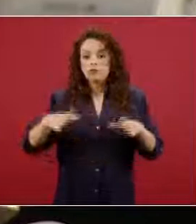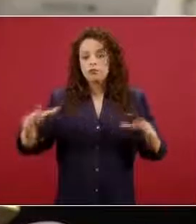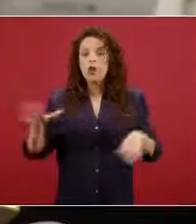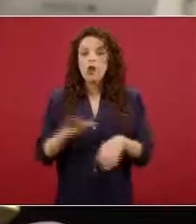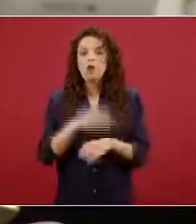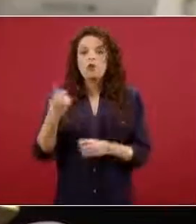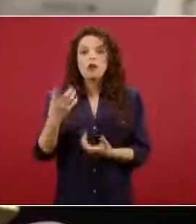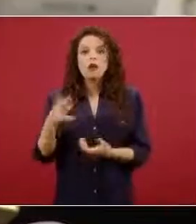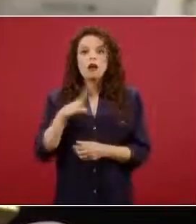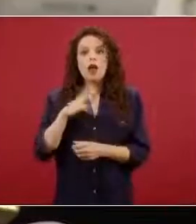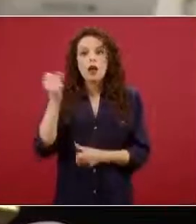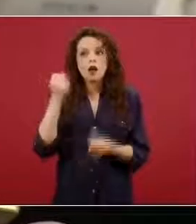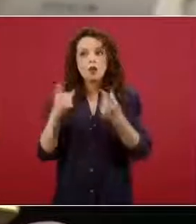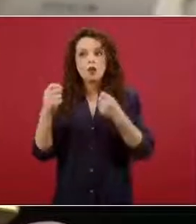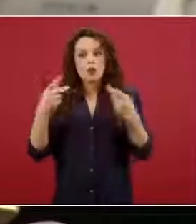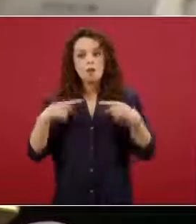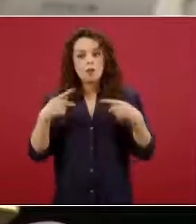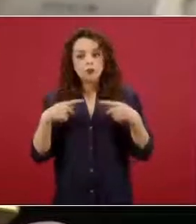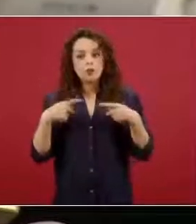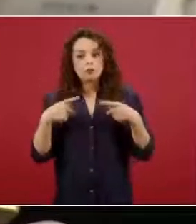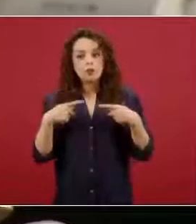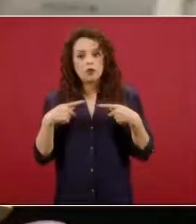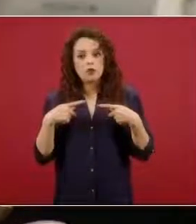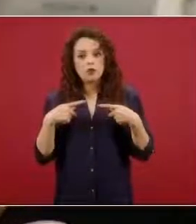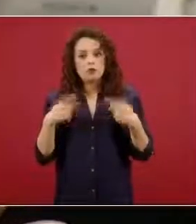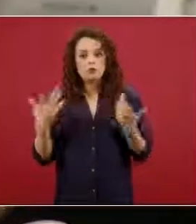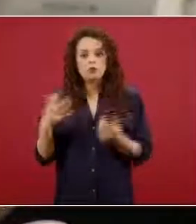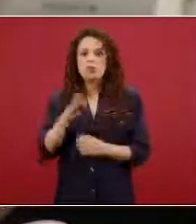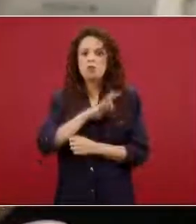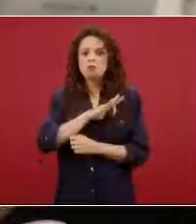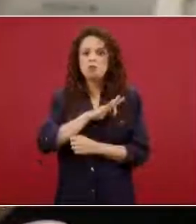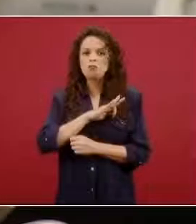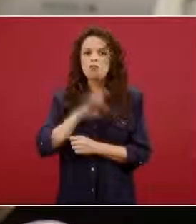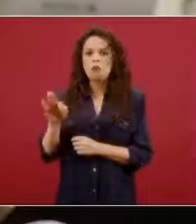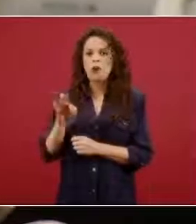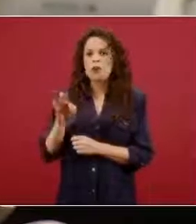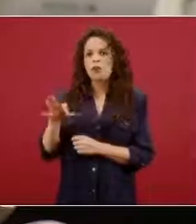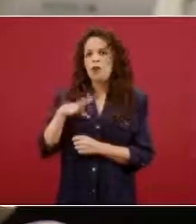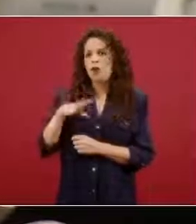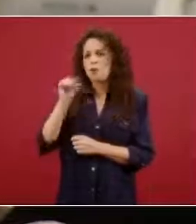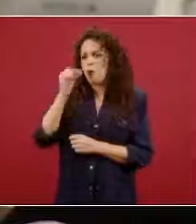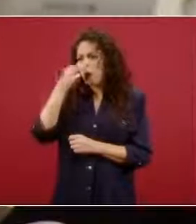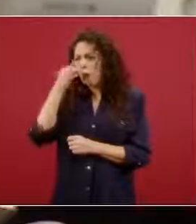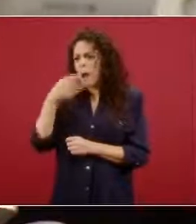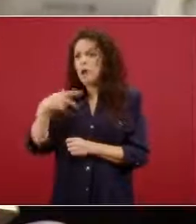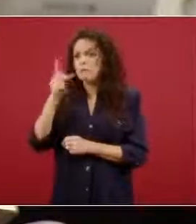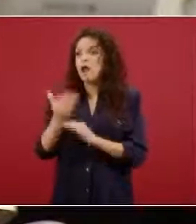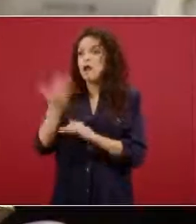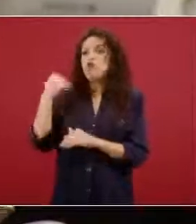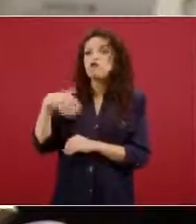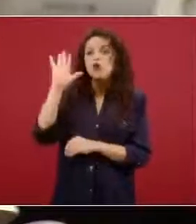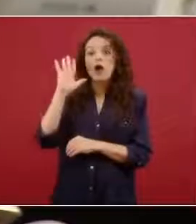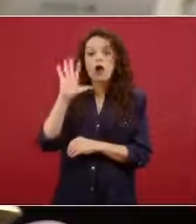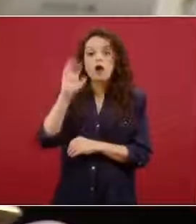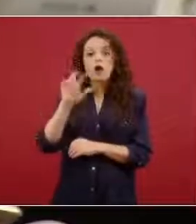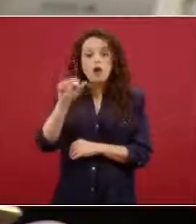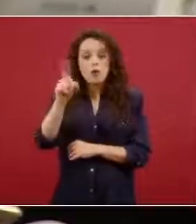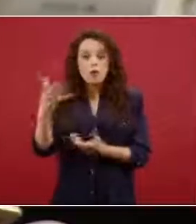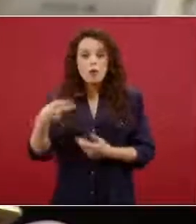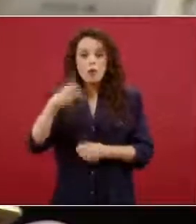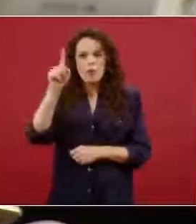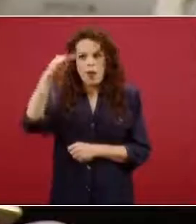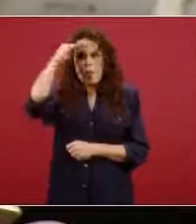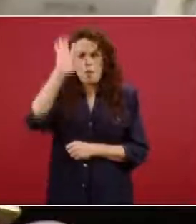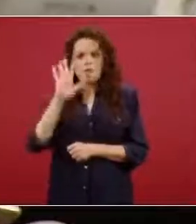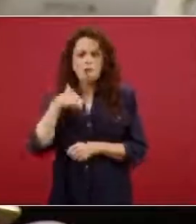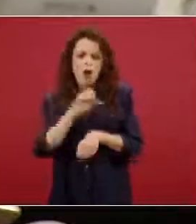vez algunas personas que por fortuna tal vez es medio gripa y fue COVID, y hoy pues se le va a detectar el COVID cuando alguien pensó que nada más